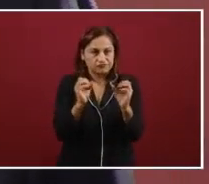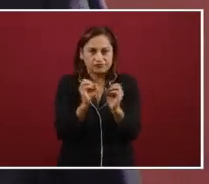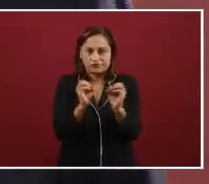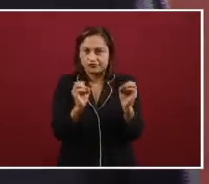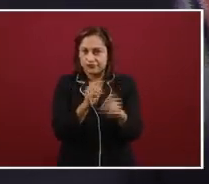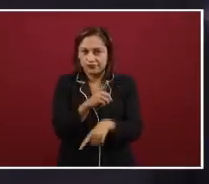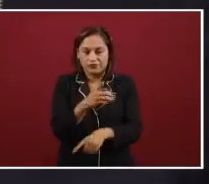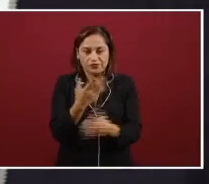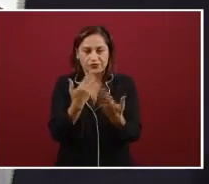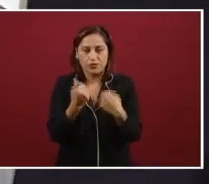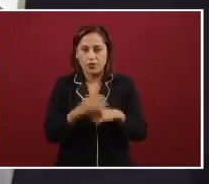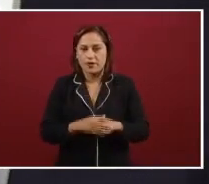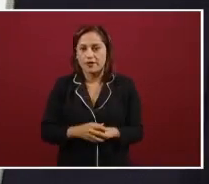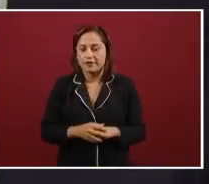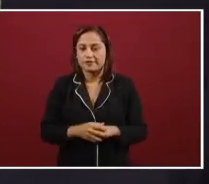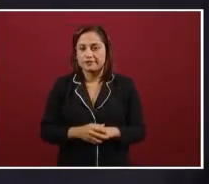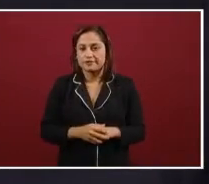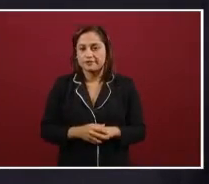para